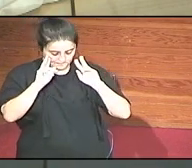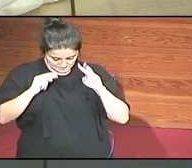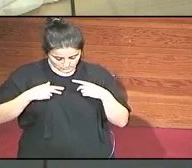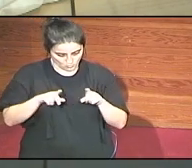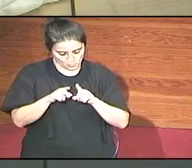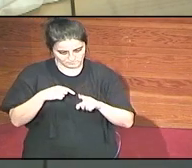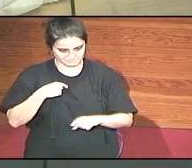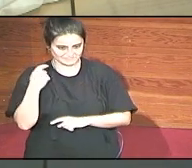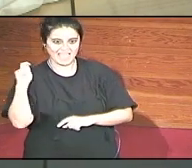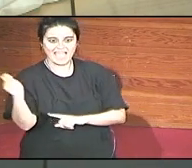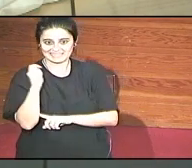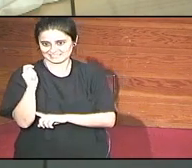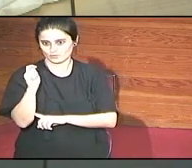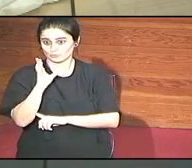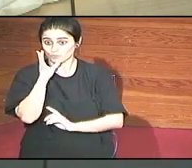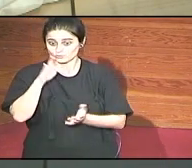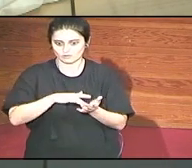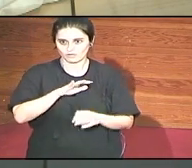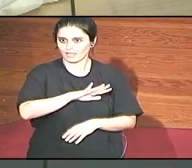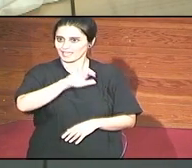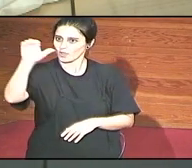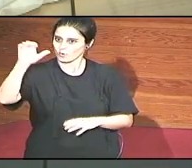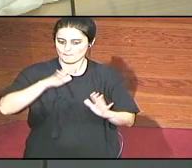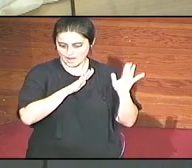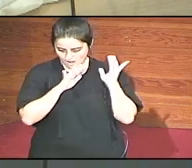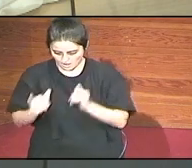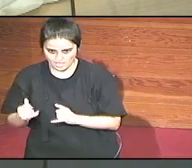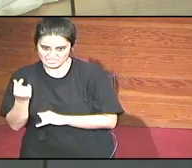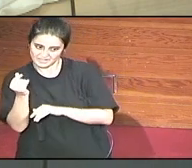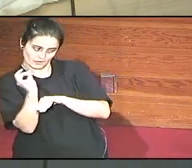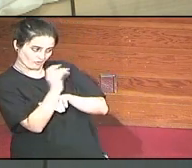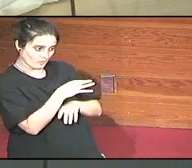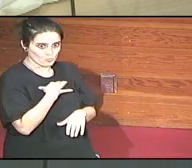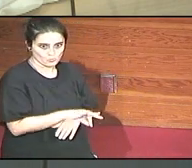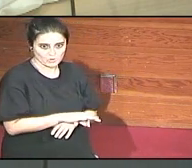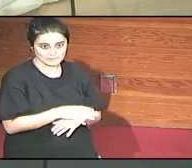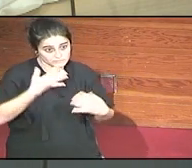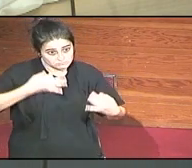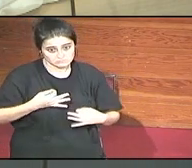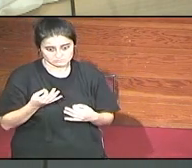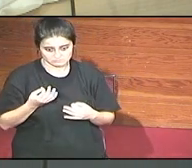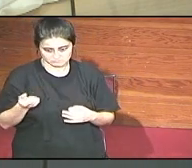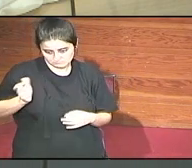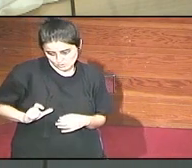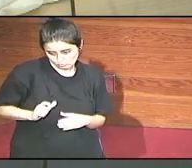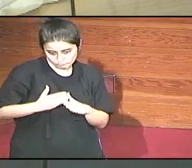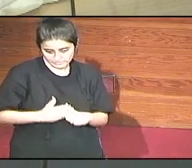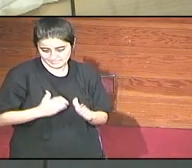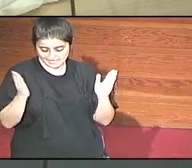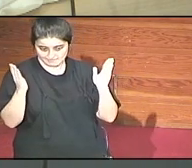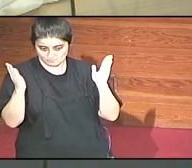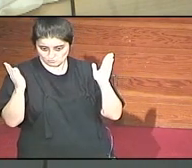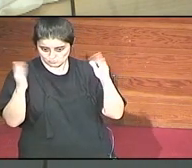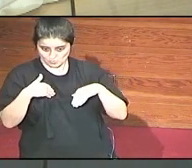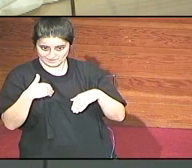exitosos desde el momento en el que están en europa pudiendo enviar dinero pero no pueden enviar no ganan suficiente como para poder mantener ese